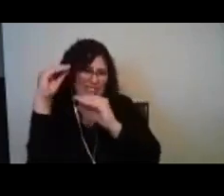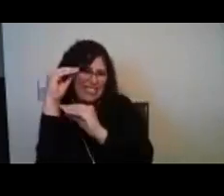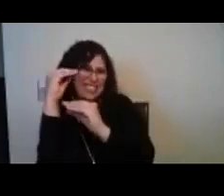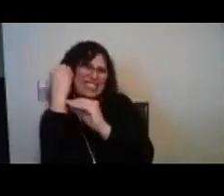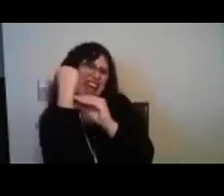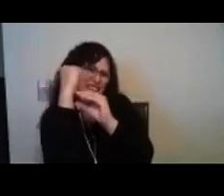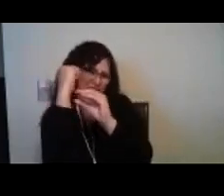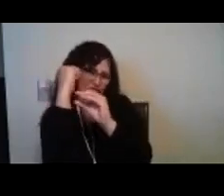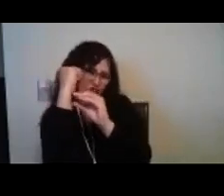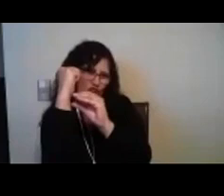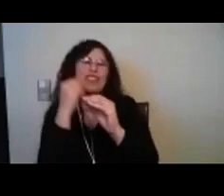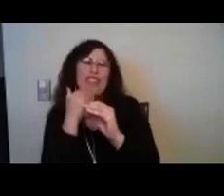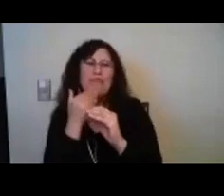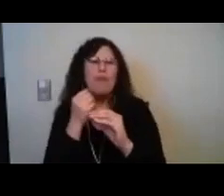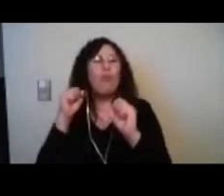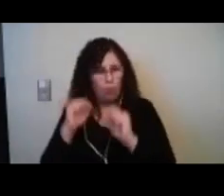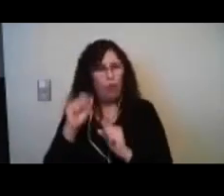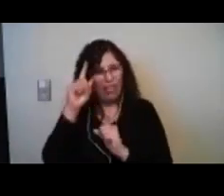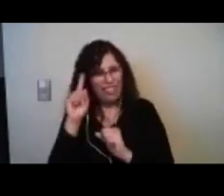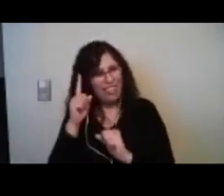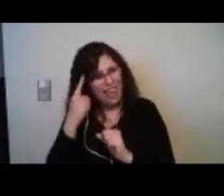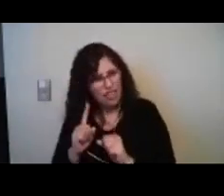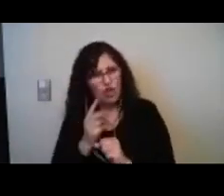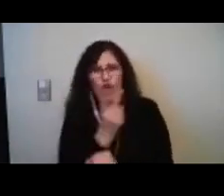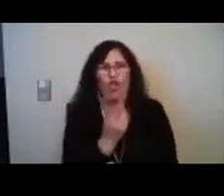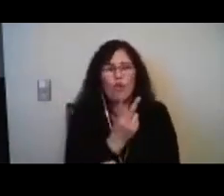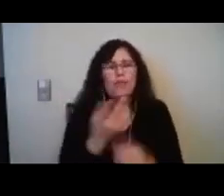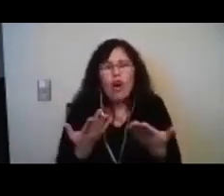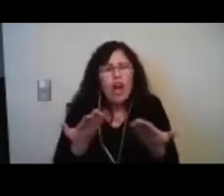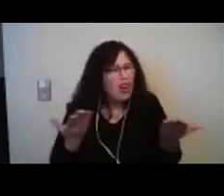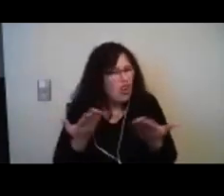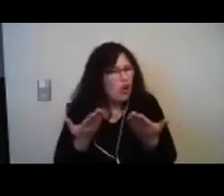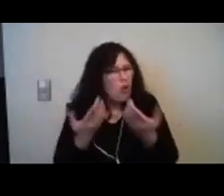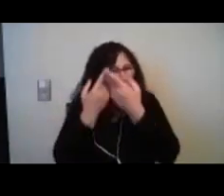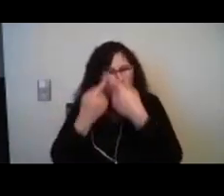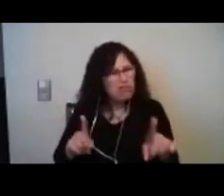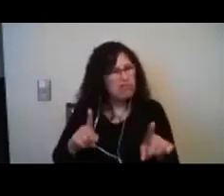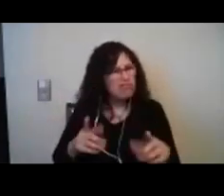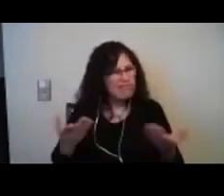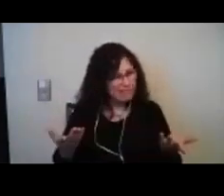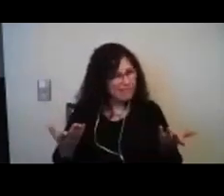Y la diferencia se hace, pero se hace de una manera clínica súper sutil, ¿ya?